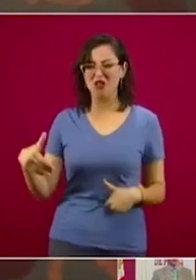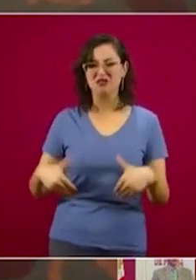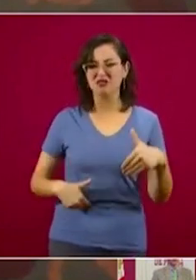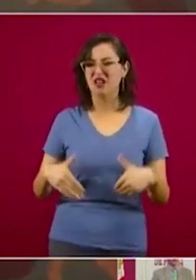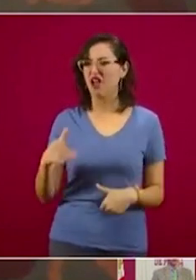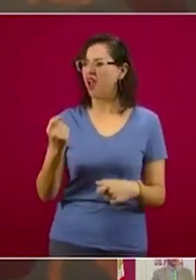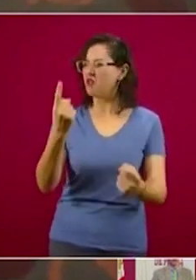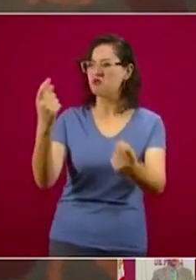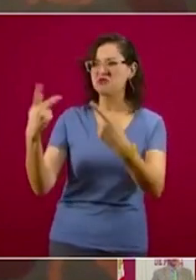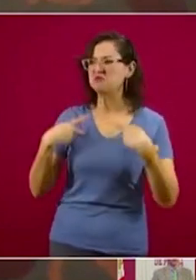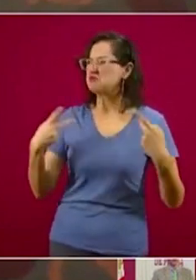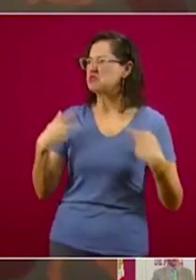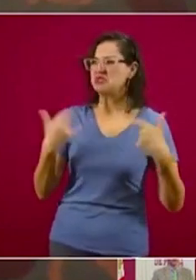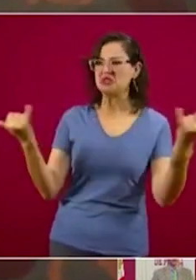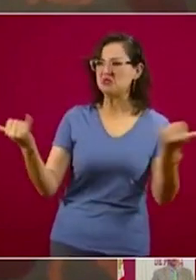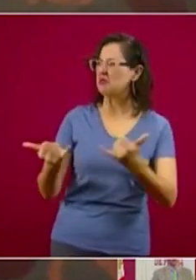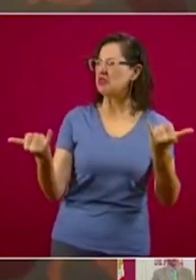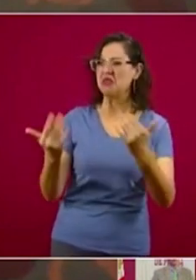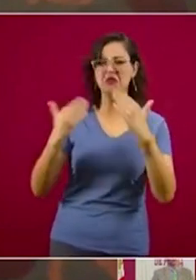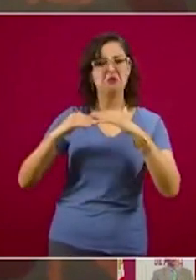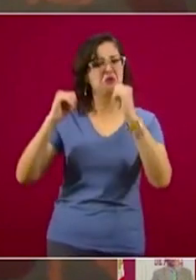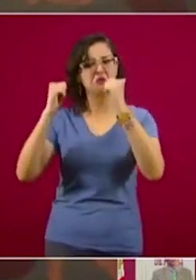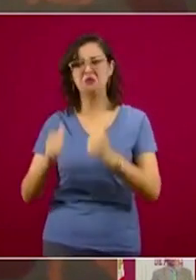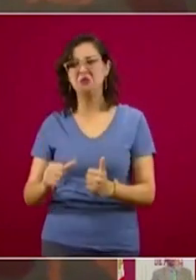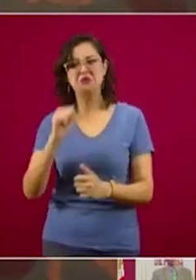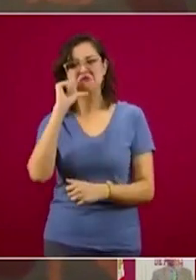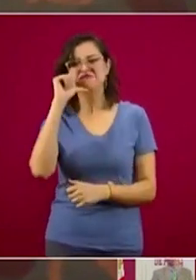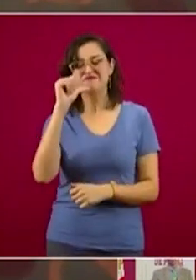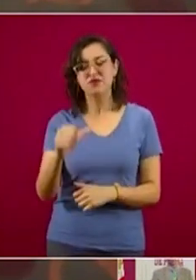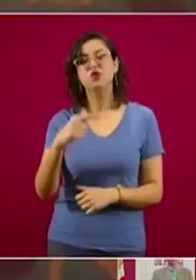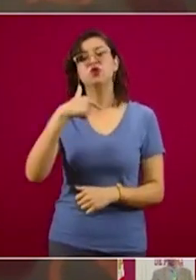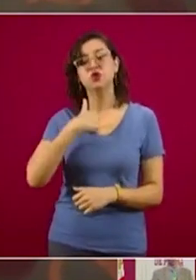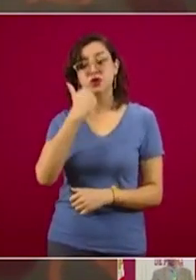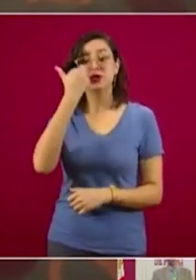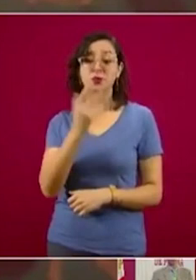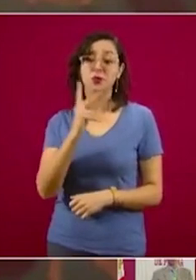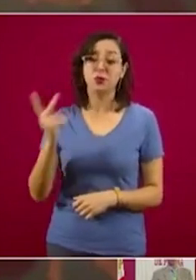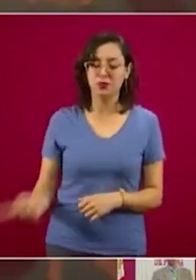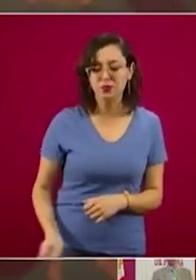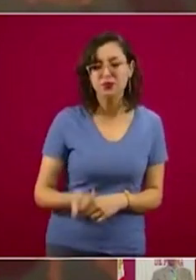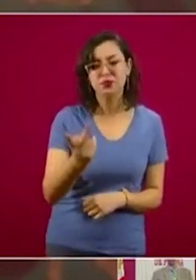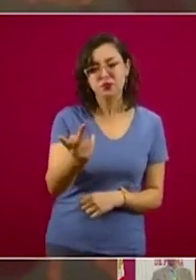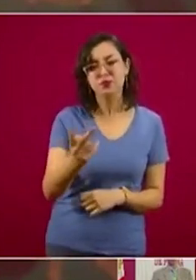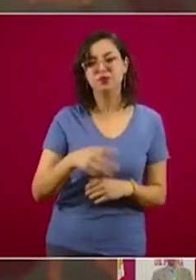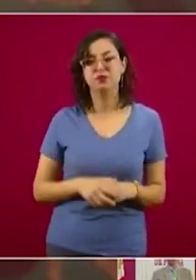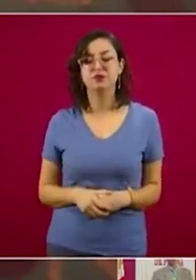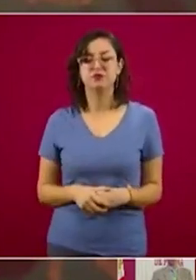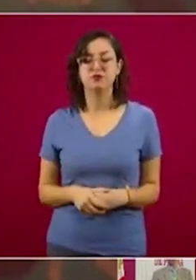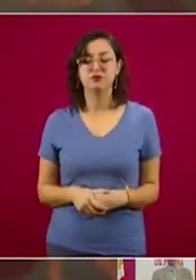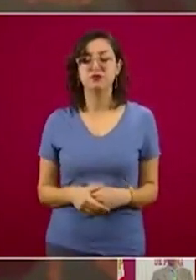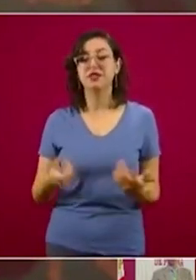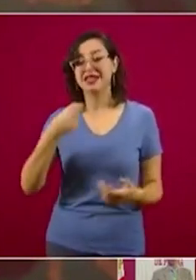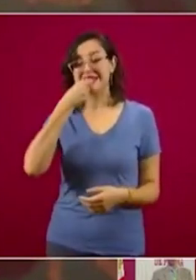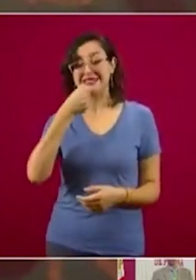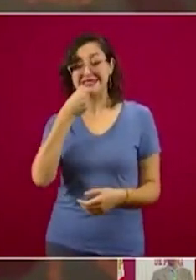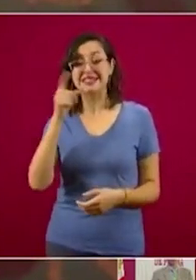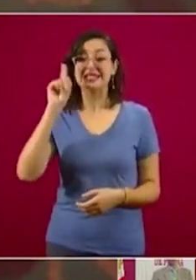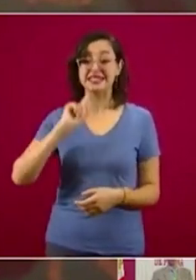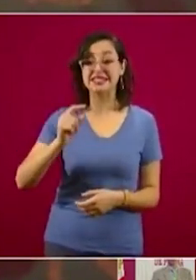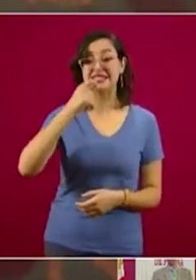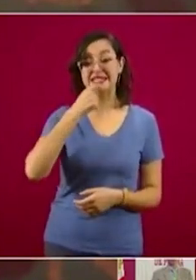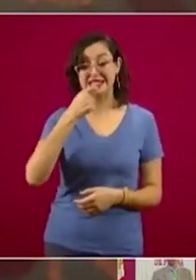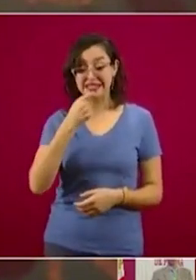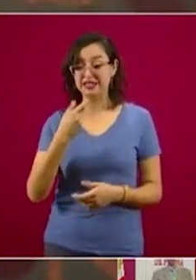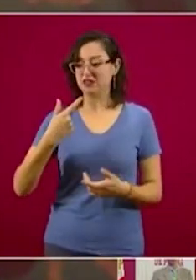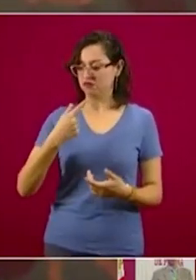las indicaciones de quedarse en casa. Por eso le pregunto a usted, ¿cómo podemos contribuir niñas y niños de